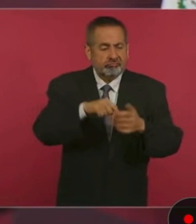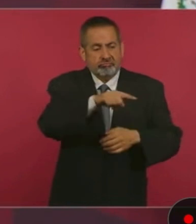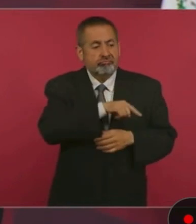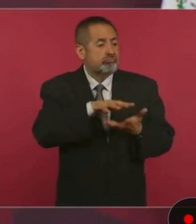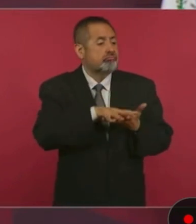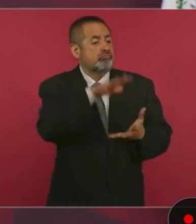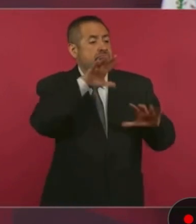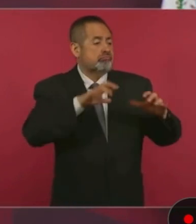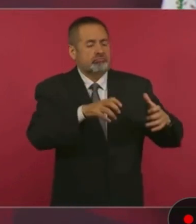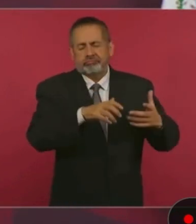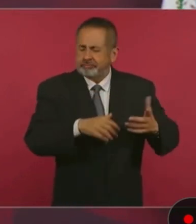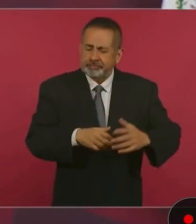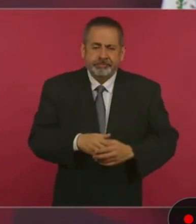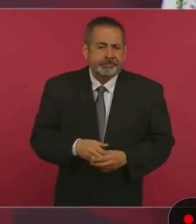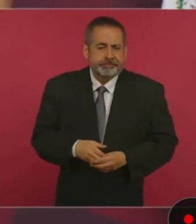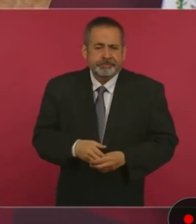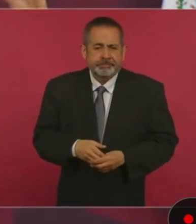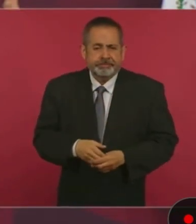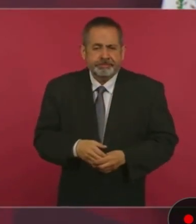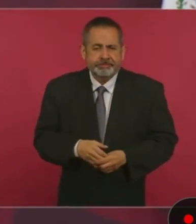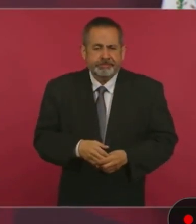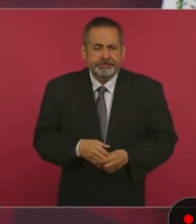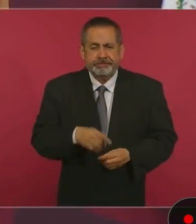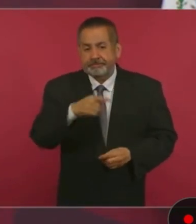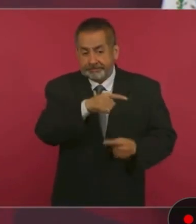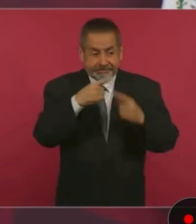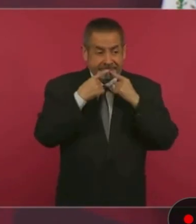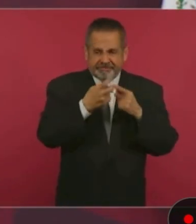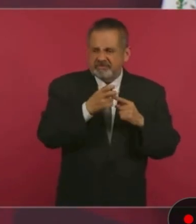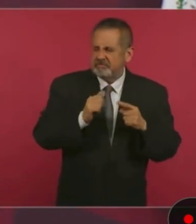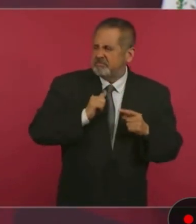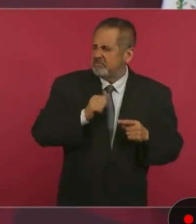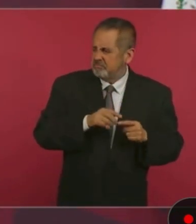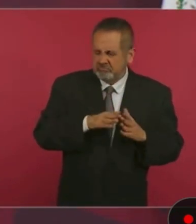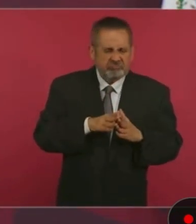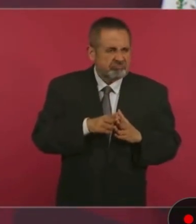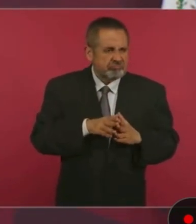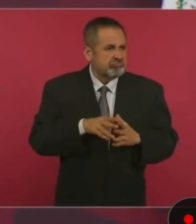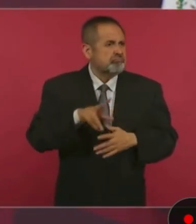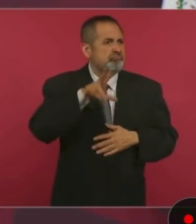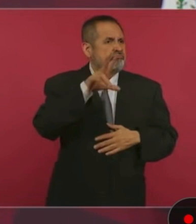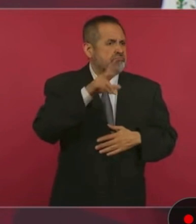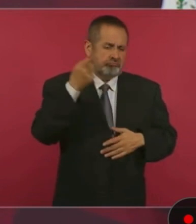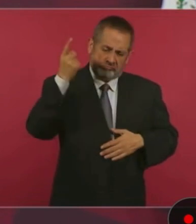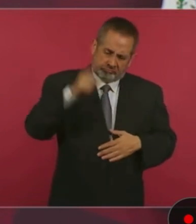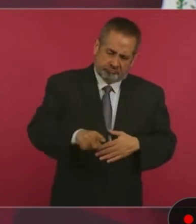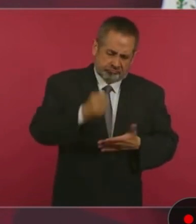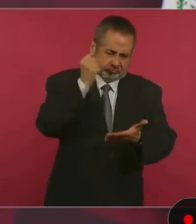mayoría, pues ahí era, ¿no?, el momento de darle